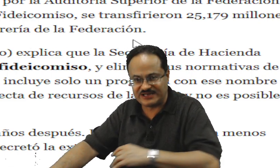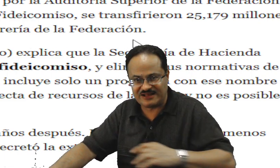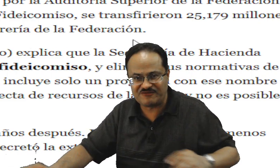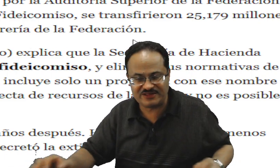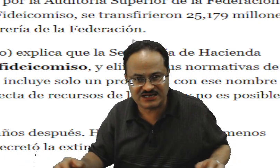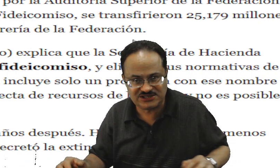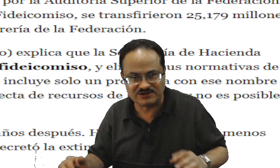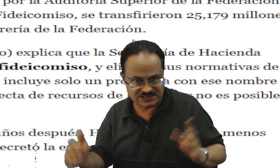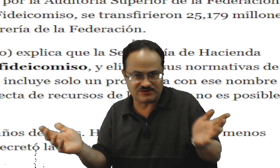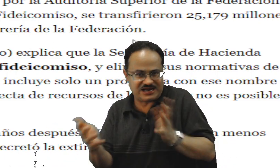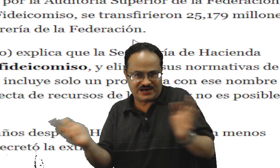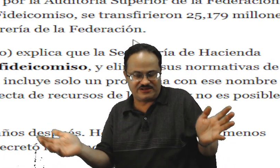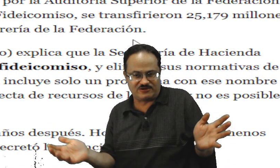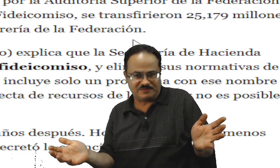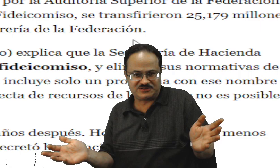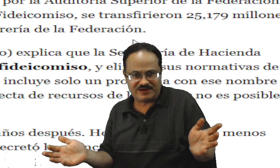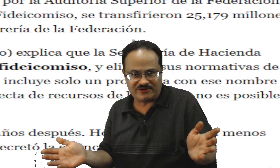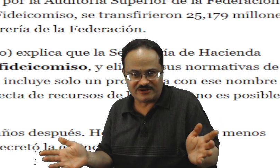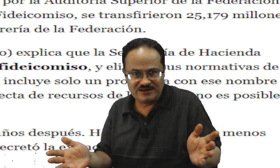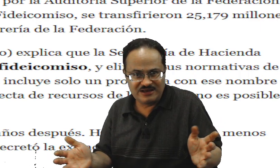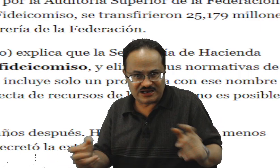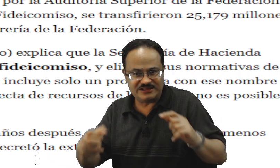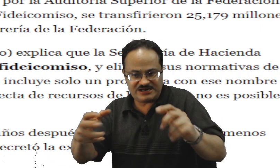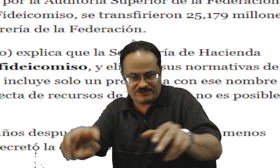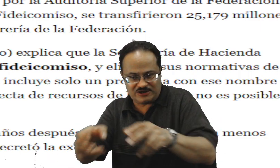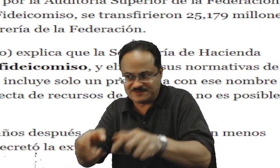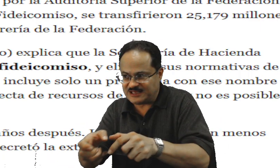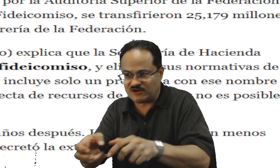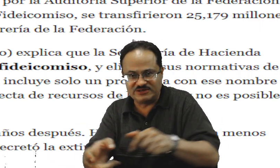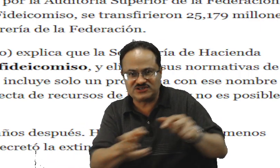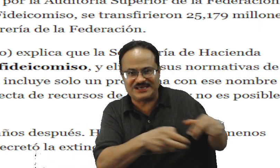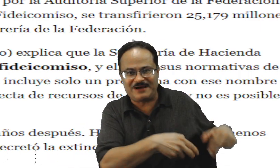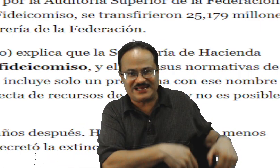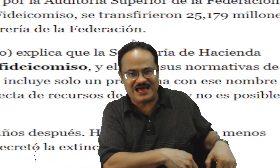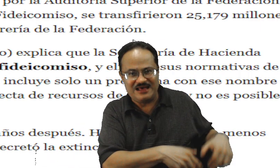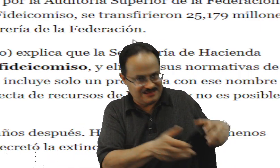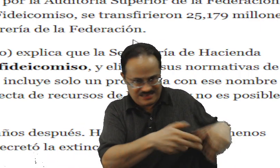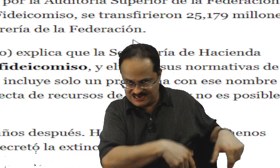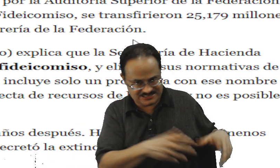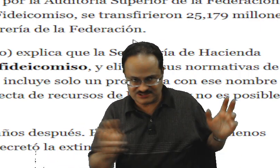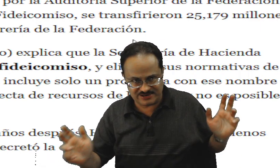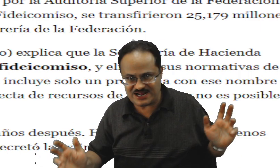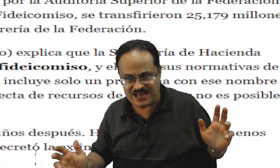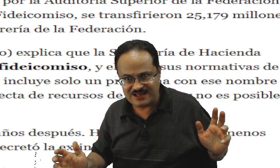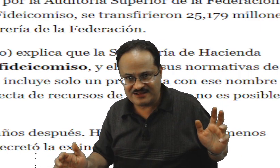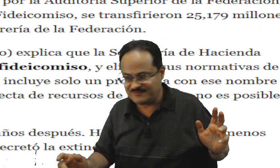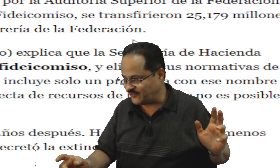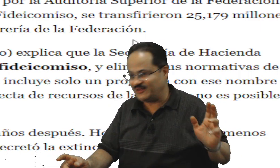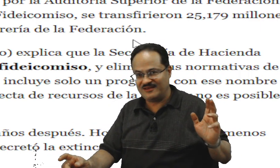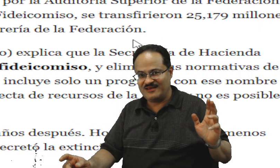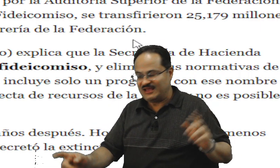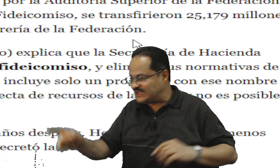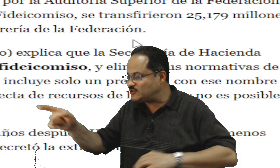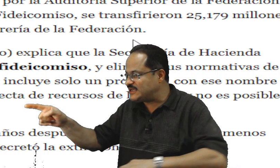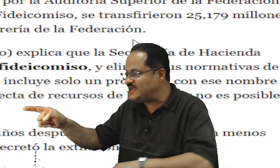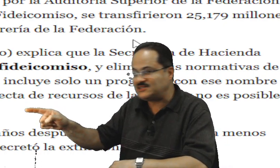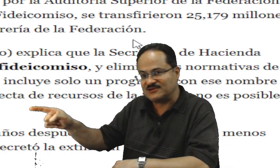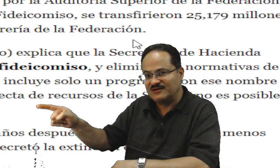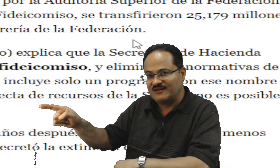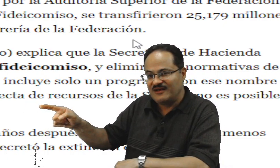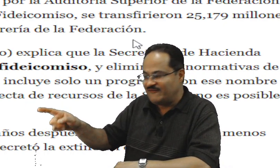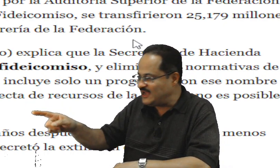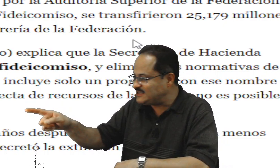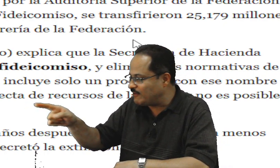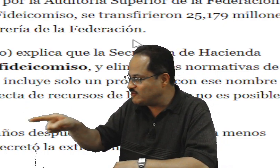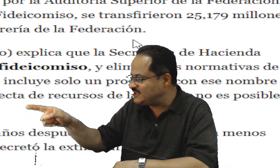tesorería de la federación que es lo que ha querido López Obrador que el dinero de los F comicios se vaya a la tesorería eso se hizo